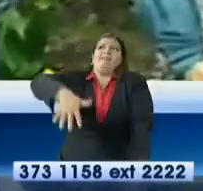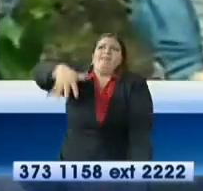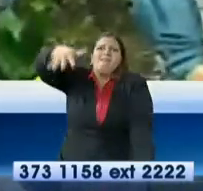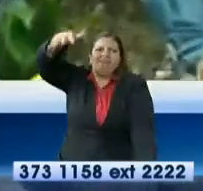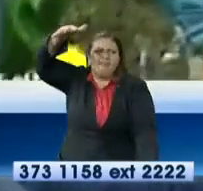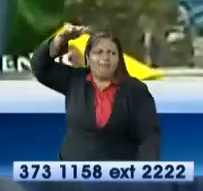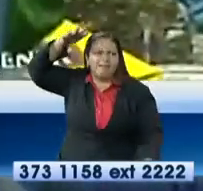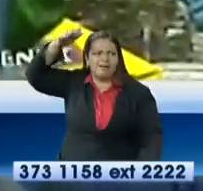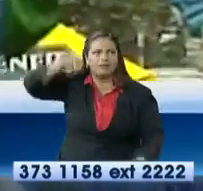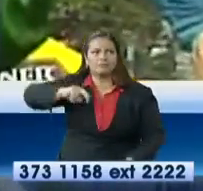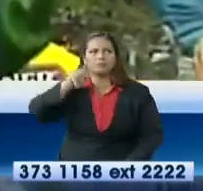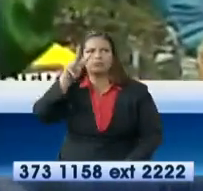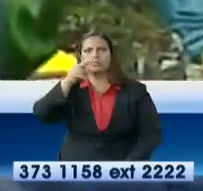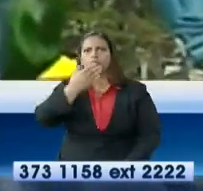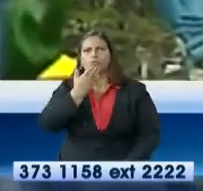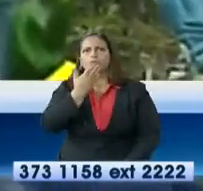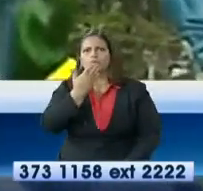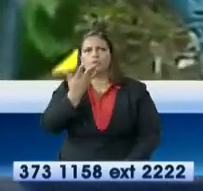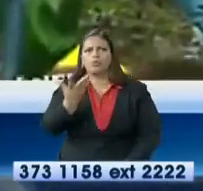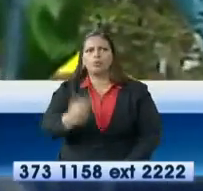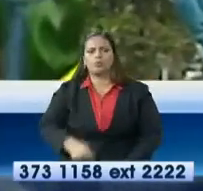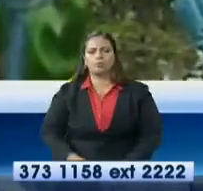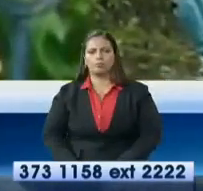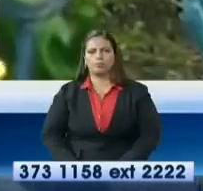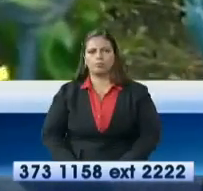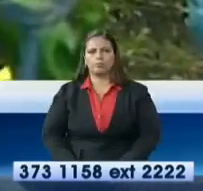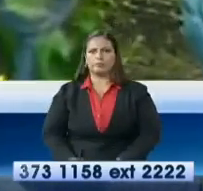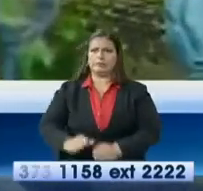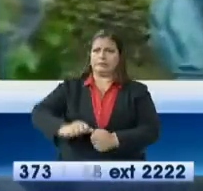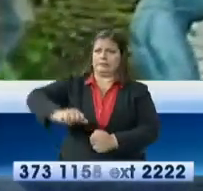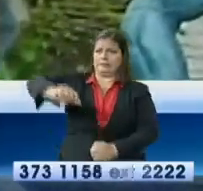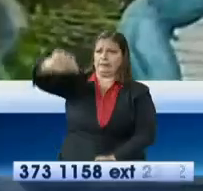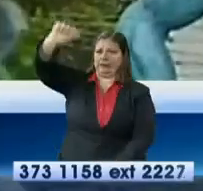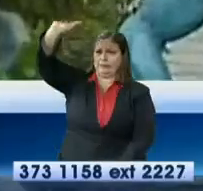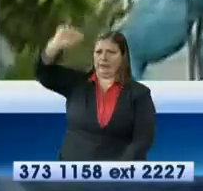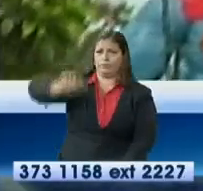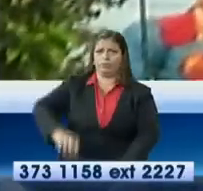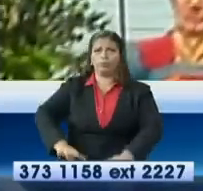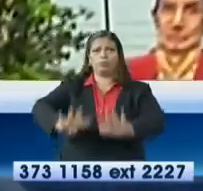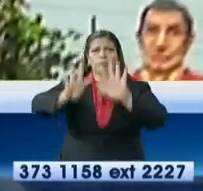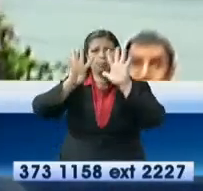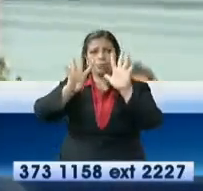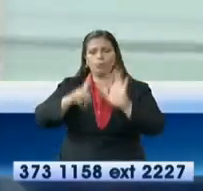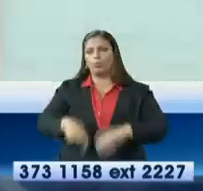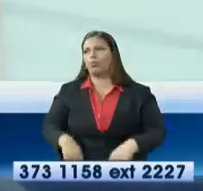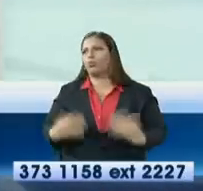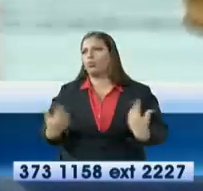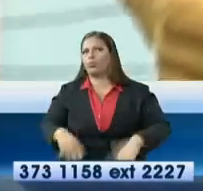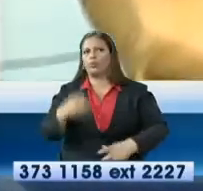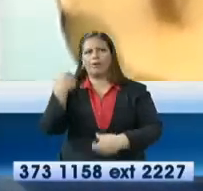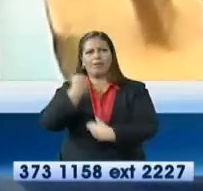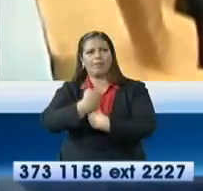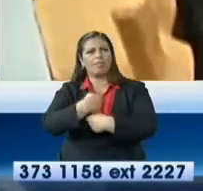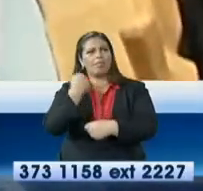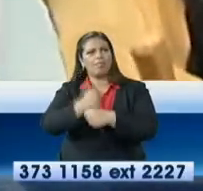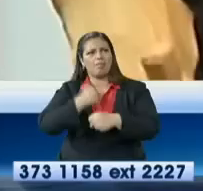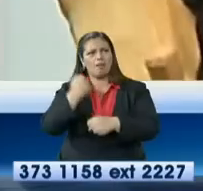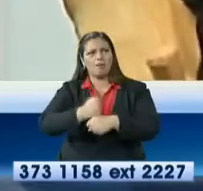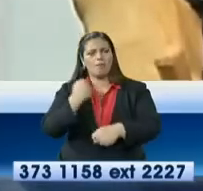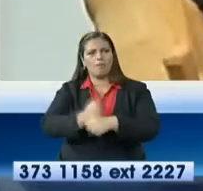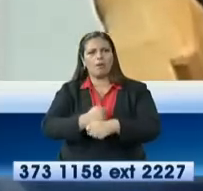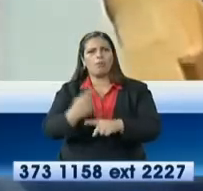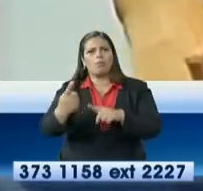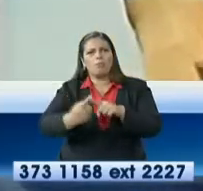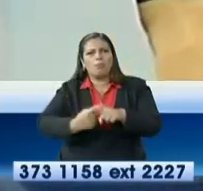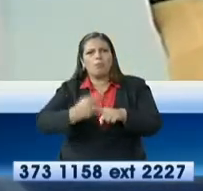momento un Johnny Bravo de 9 metros de altura. Es un trabajo que le toma alrededor de 3